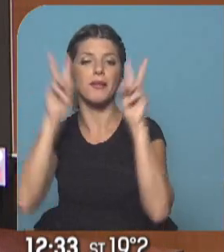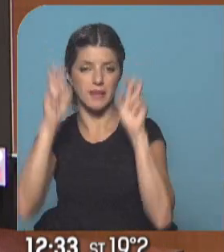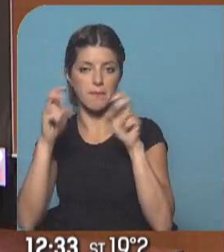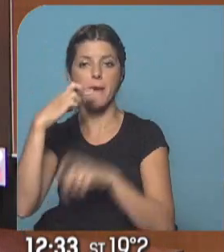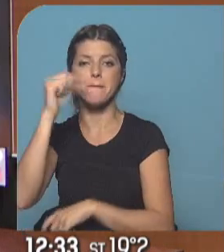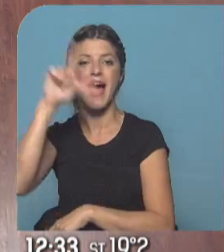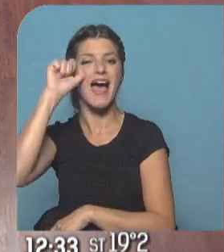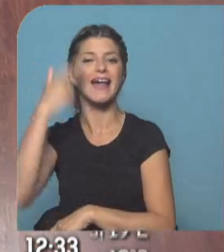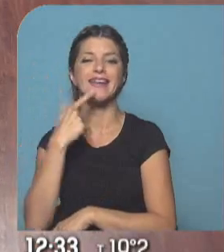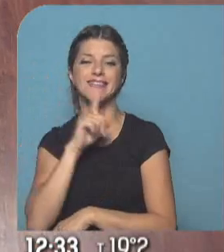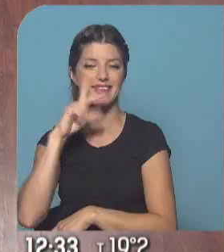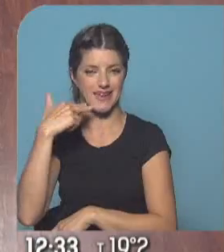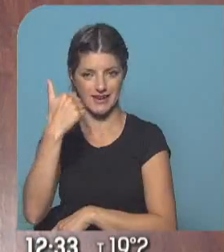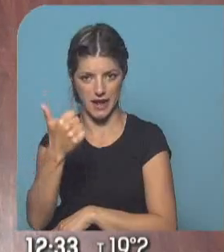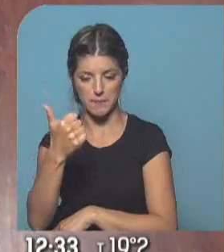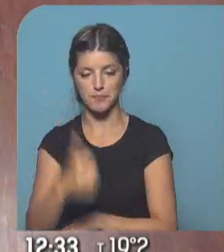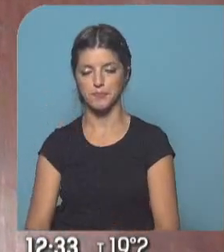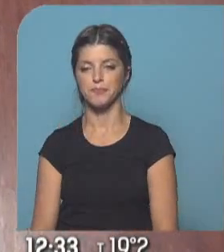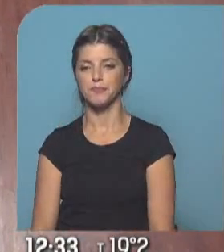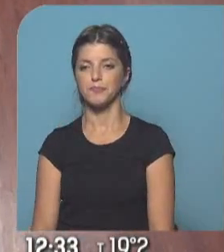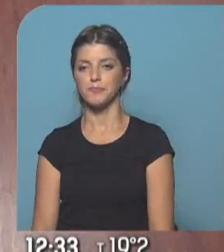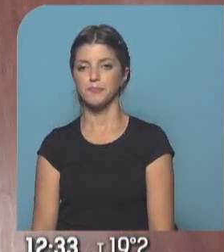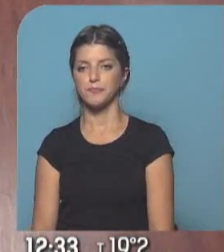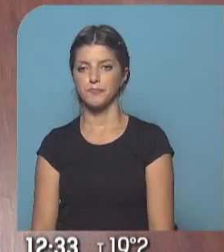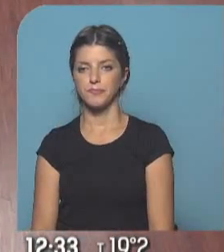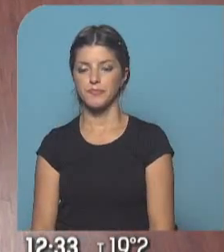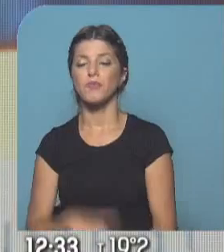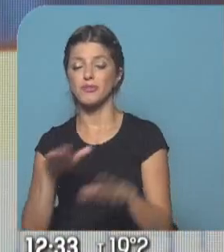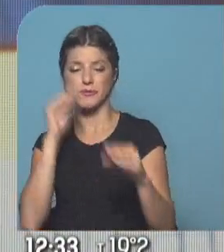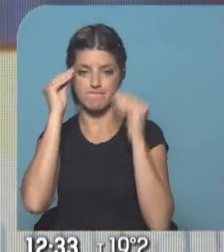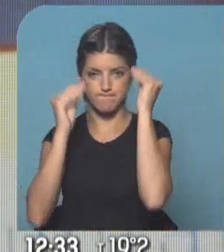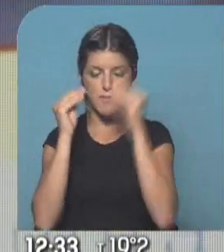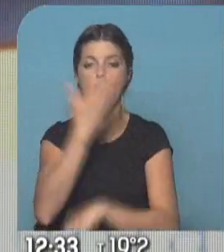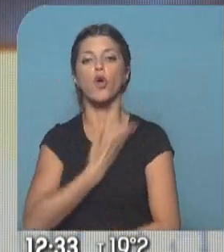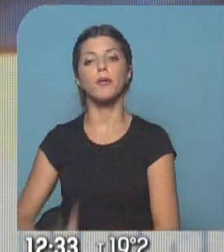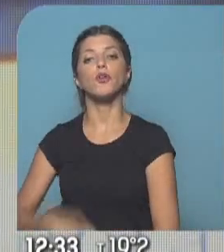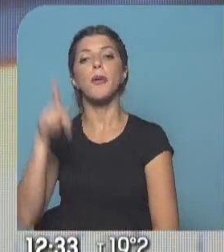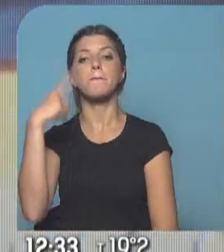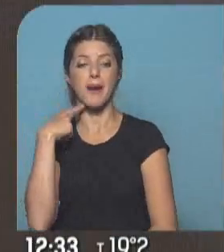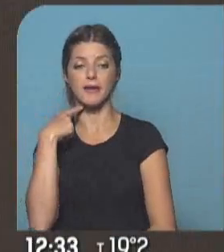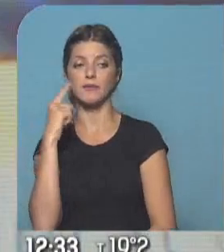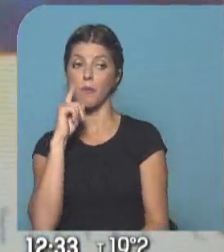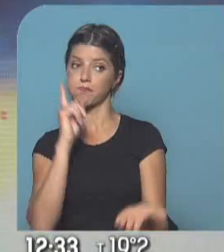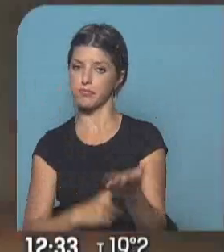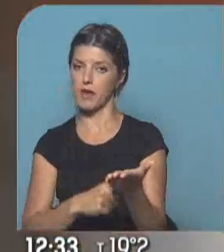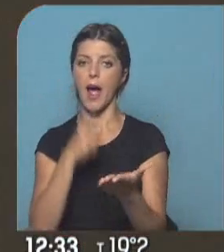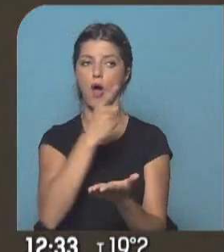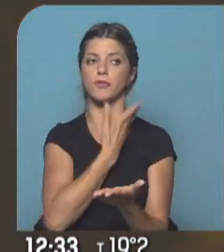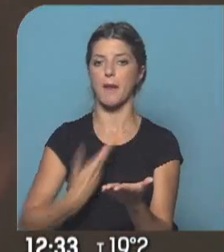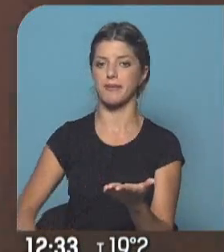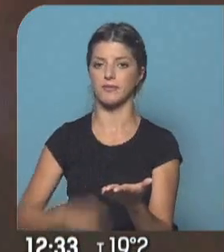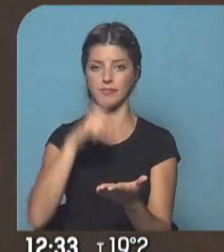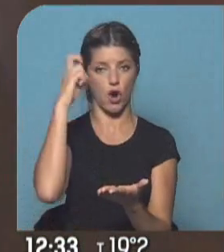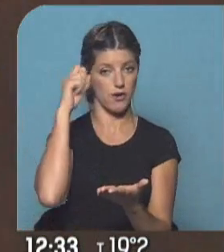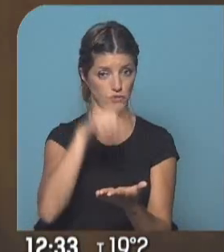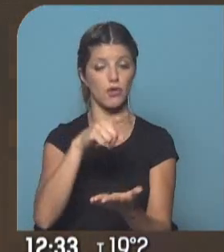Palestina. En un clima de gran tensión, el gobierno español le dio un ultimátum al presidente de la Generalitat catalana,